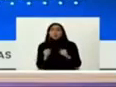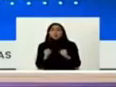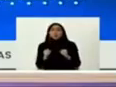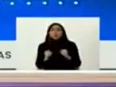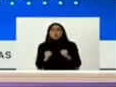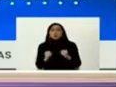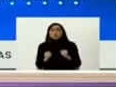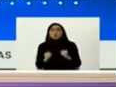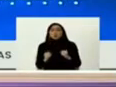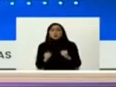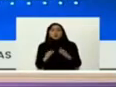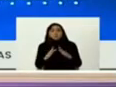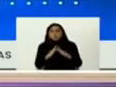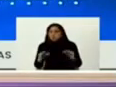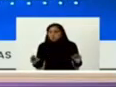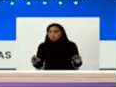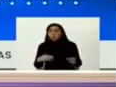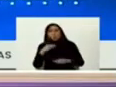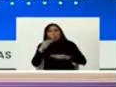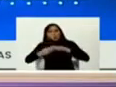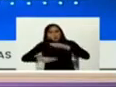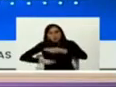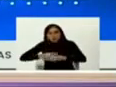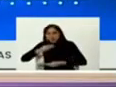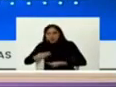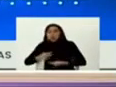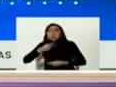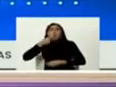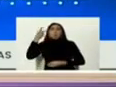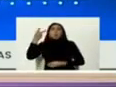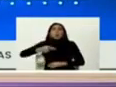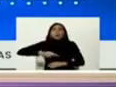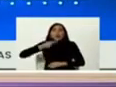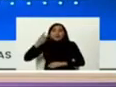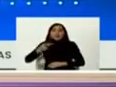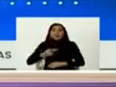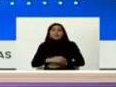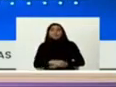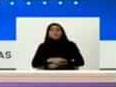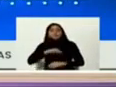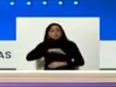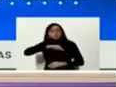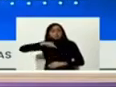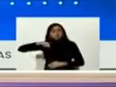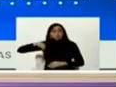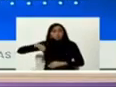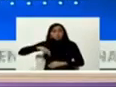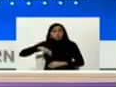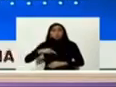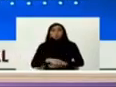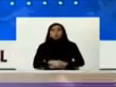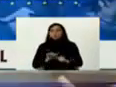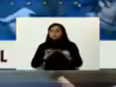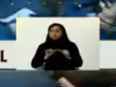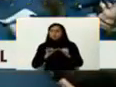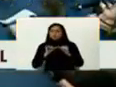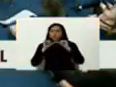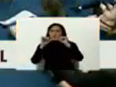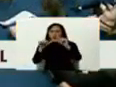con elección de gobernadores, alcaldes, consejos municipales y también consejos legislativos. Y por último, para finalizar, él